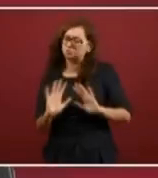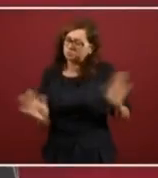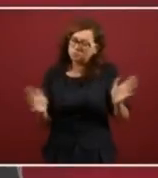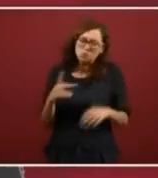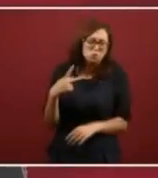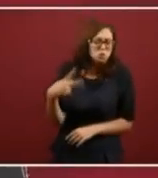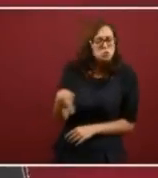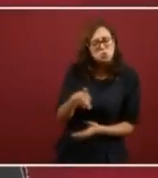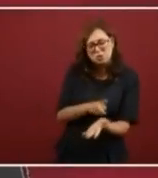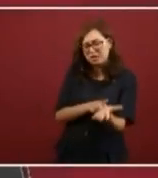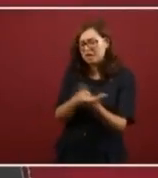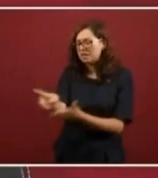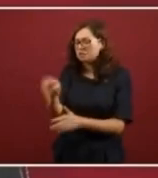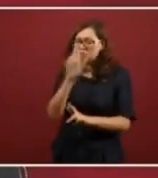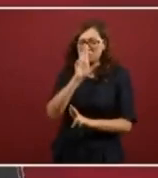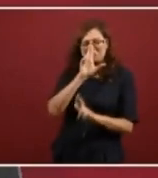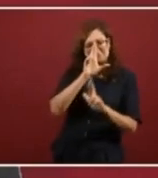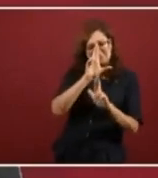expresa